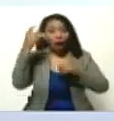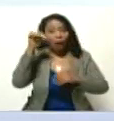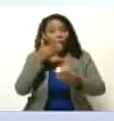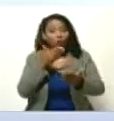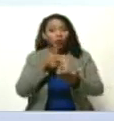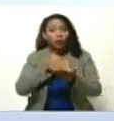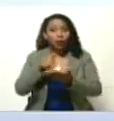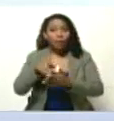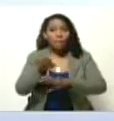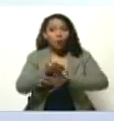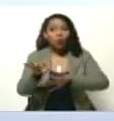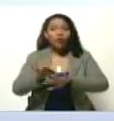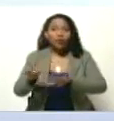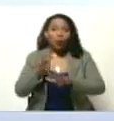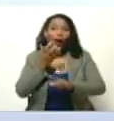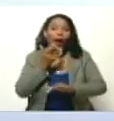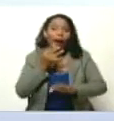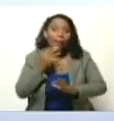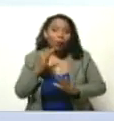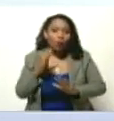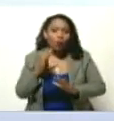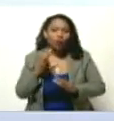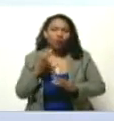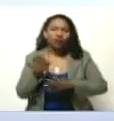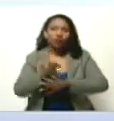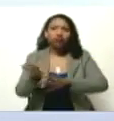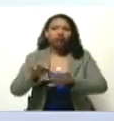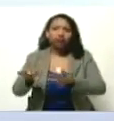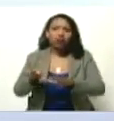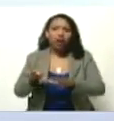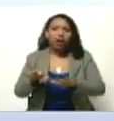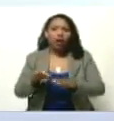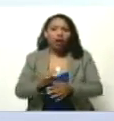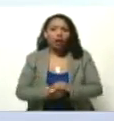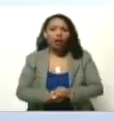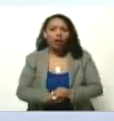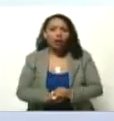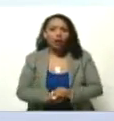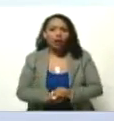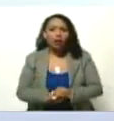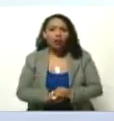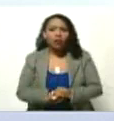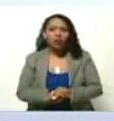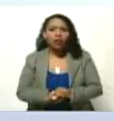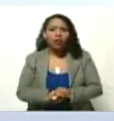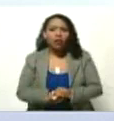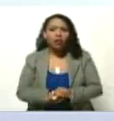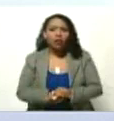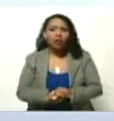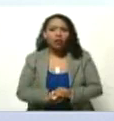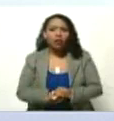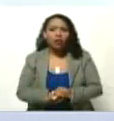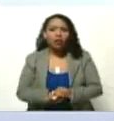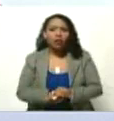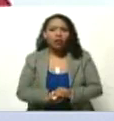ejemplo, municipio que tenga, el Callao tiene uno solo, que se llama,